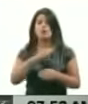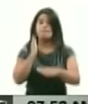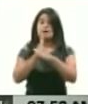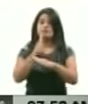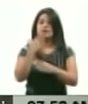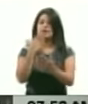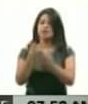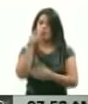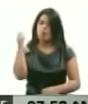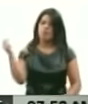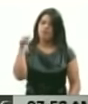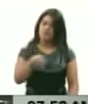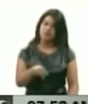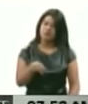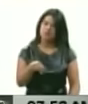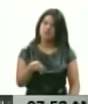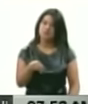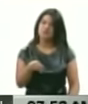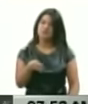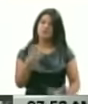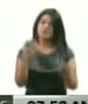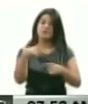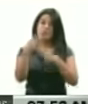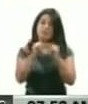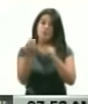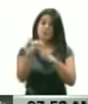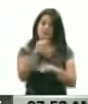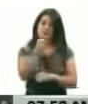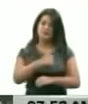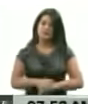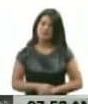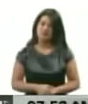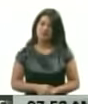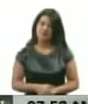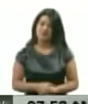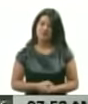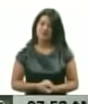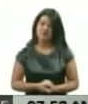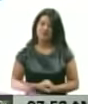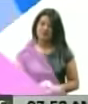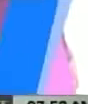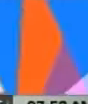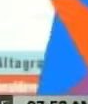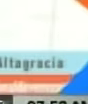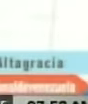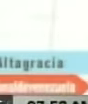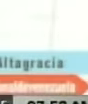pausa, gracias a Dios por haber estado con nosotros en el desayuno y ya volvemos con más.